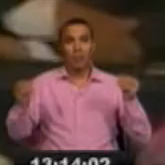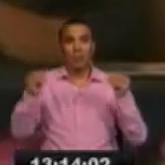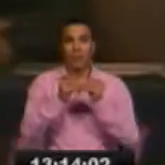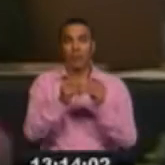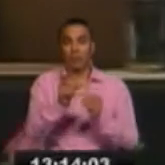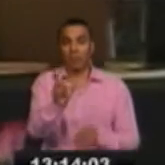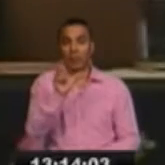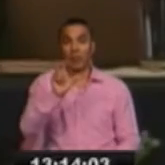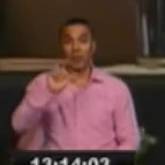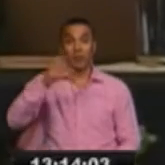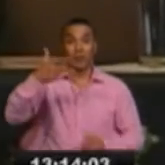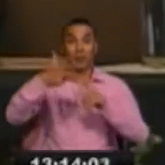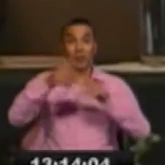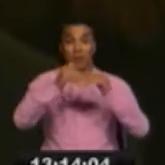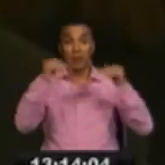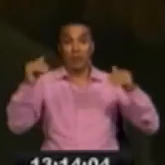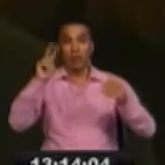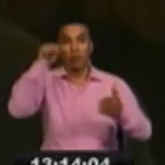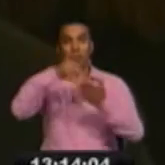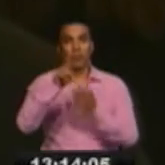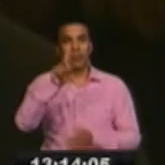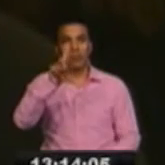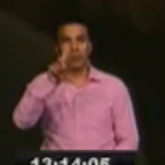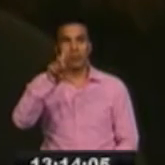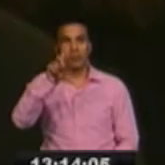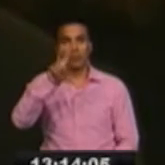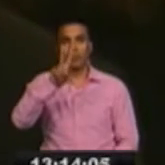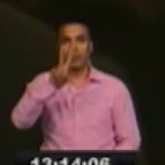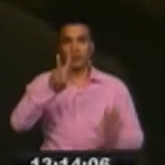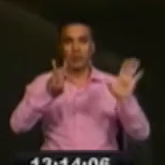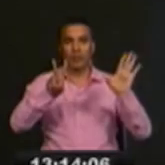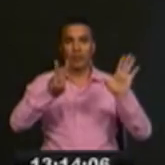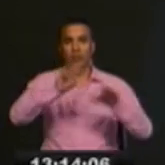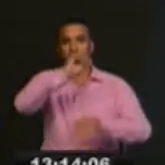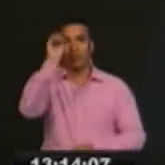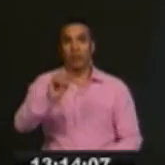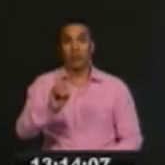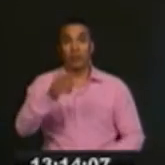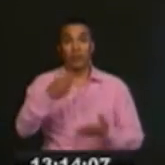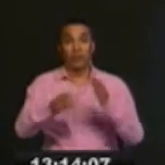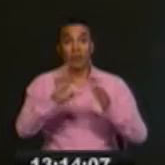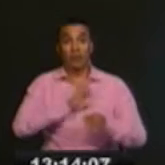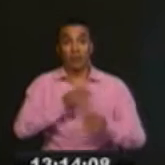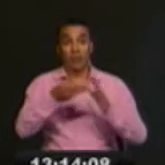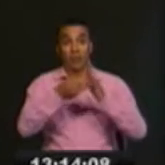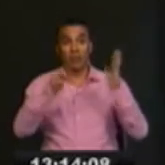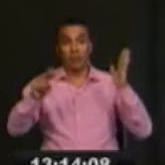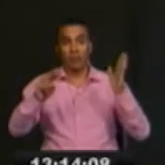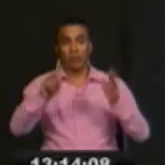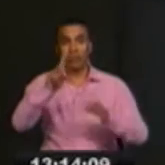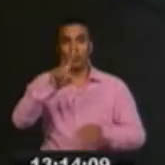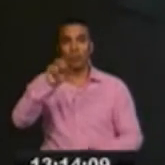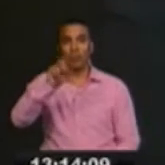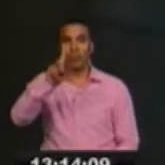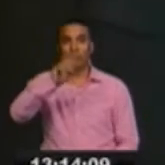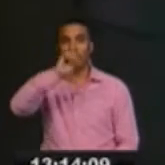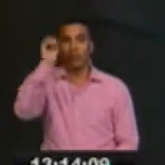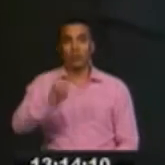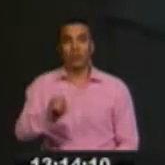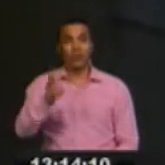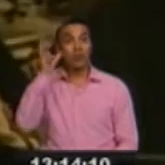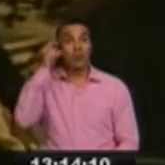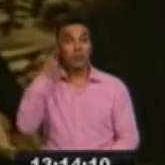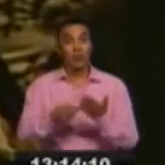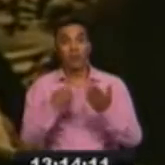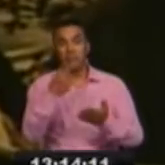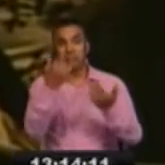del tercer nivel al 2021 en un 27% y de la técnica tecnológica en un 31%. Escuchemos